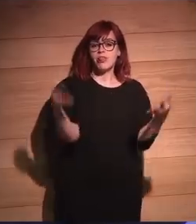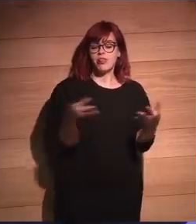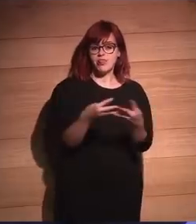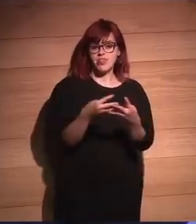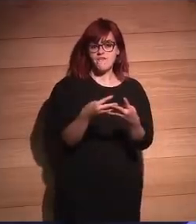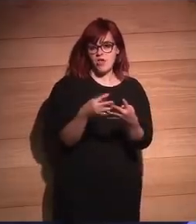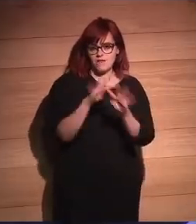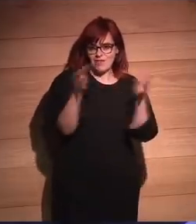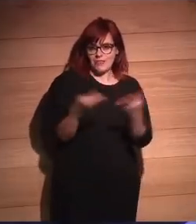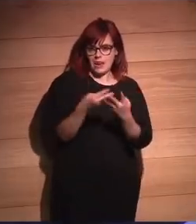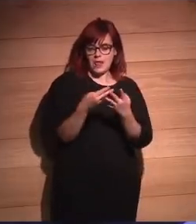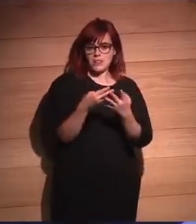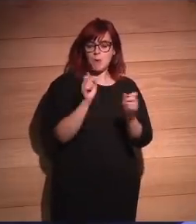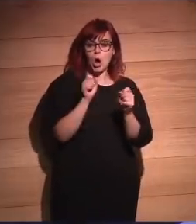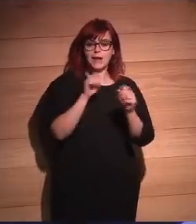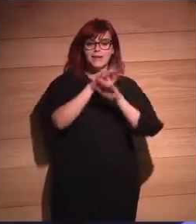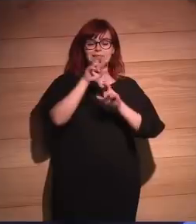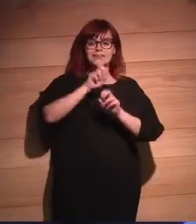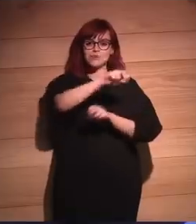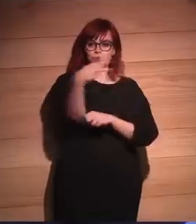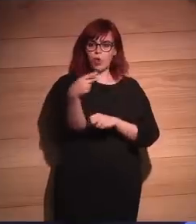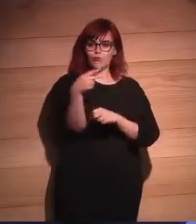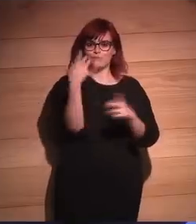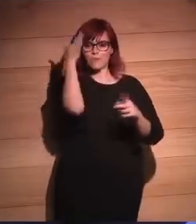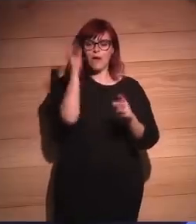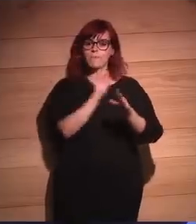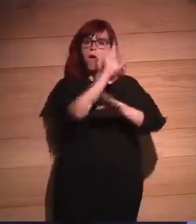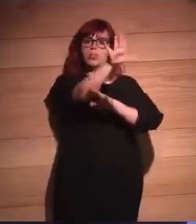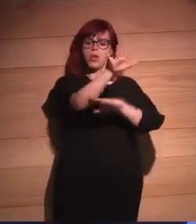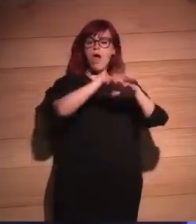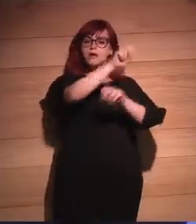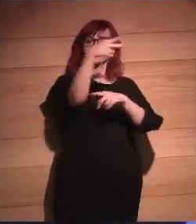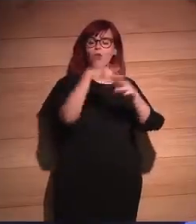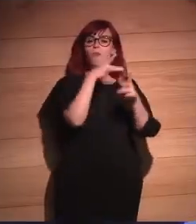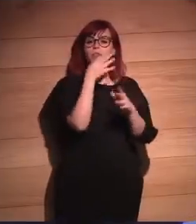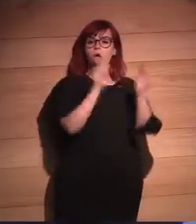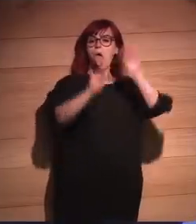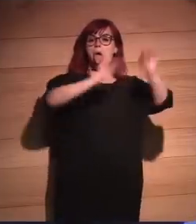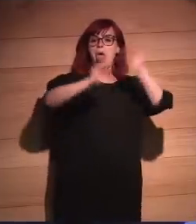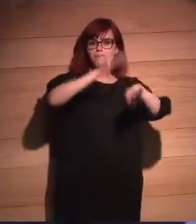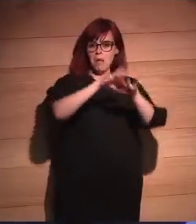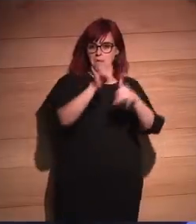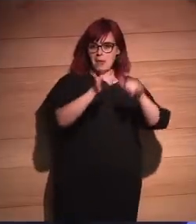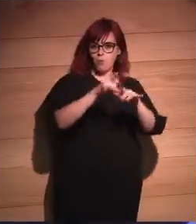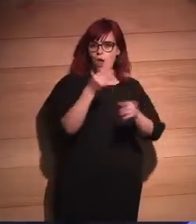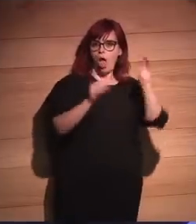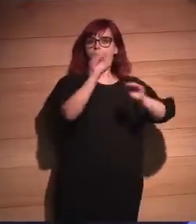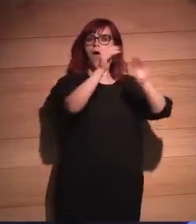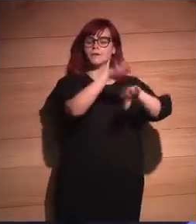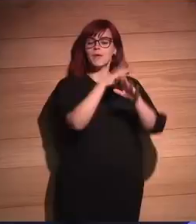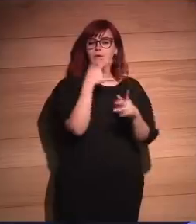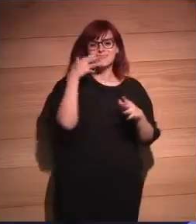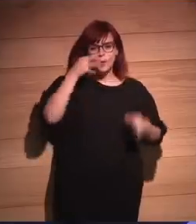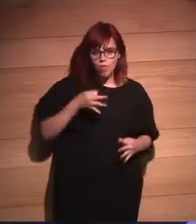de cibernéticos, que nadie los pueda atacar y alterar. Esos datos los puedan manipular alguien.